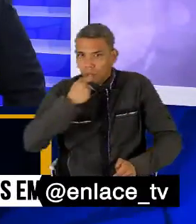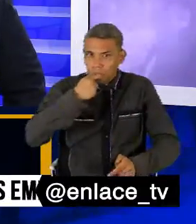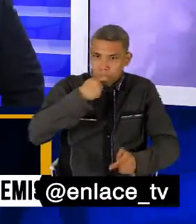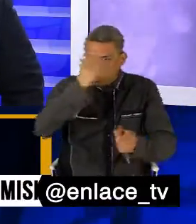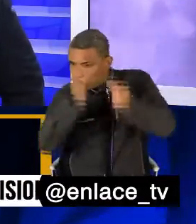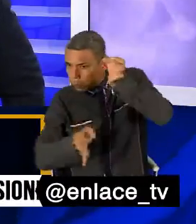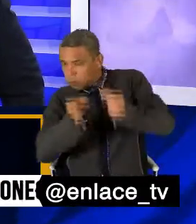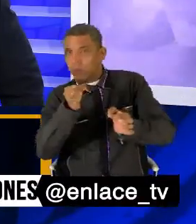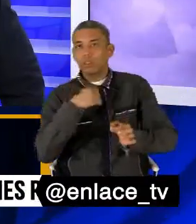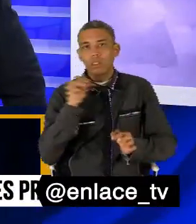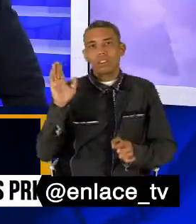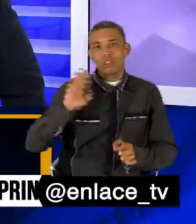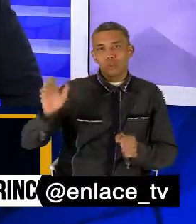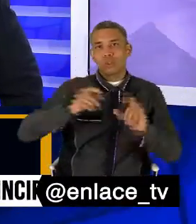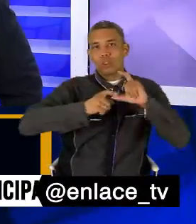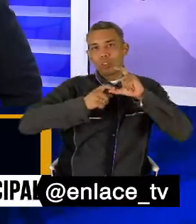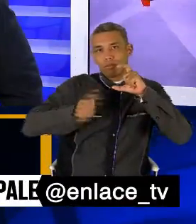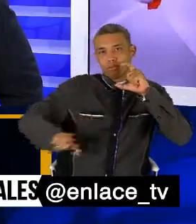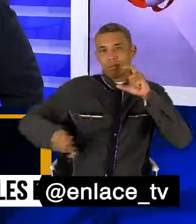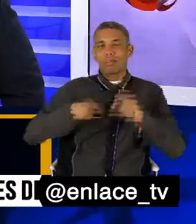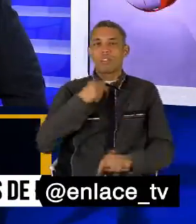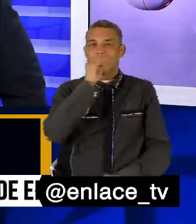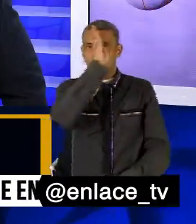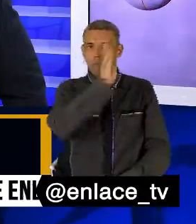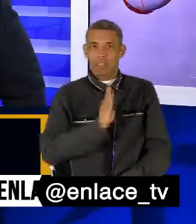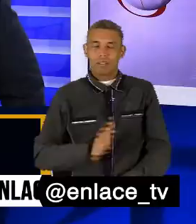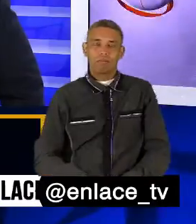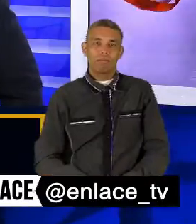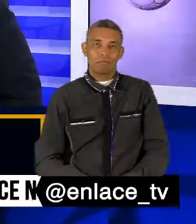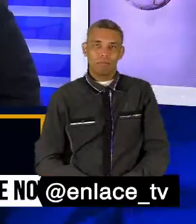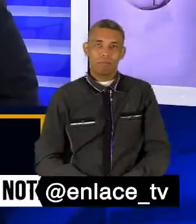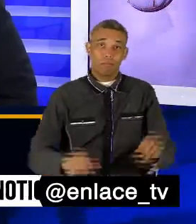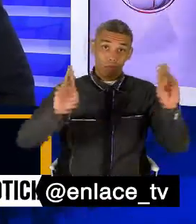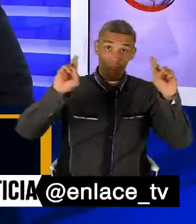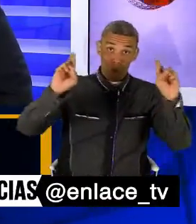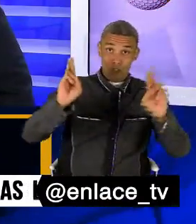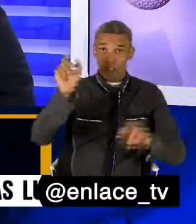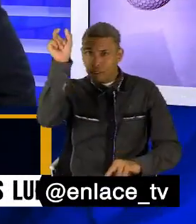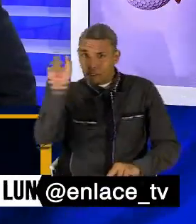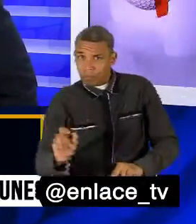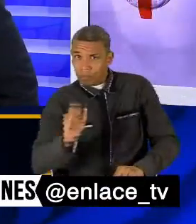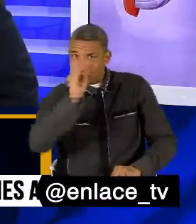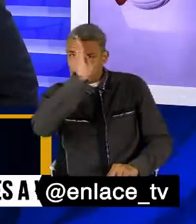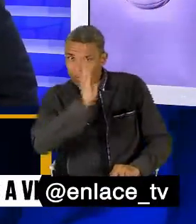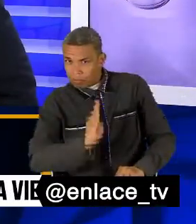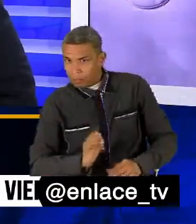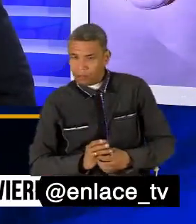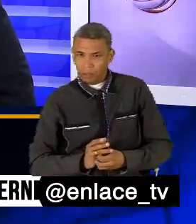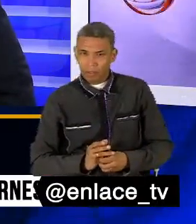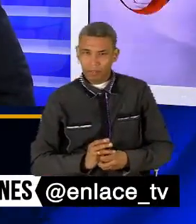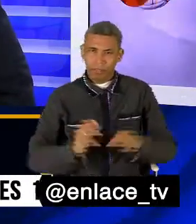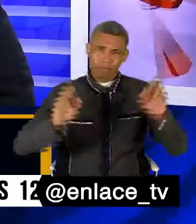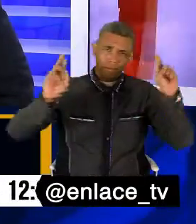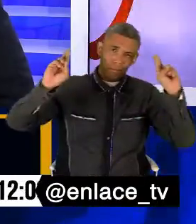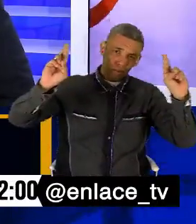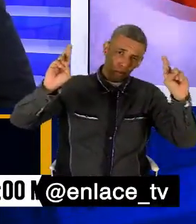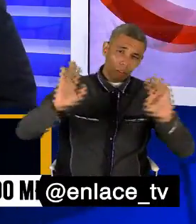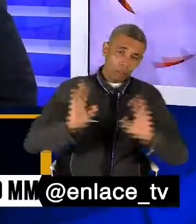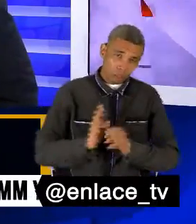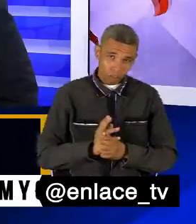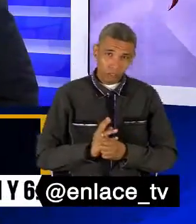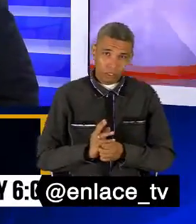esperando que gane Colombia. Sí, señor, así es. Ojalá un buen arbitraje hoy, que no se note que los protagonistas sean los jugadores tanto